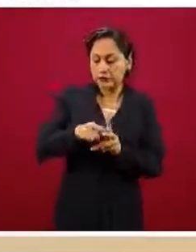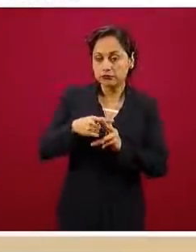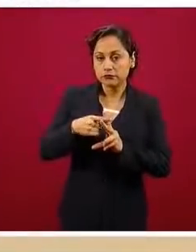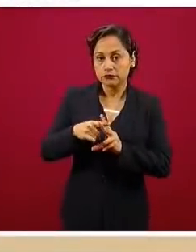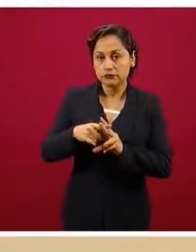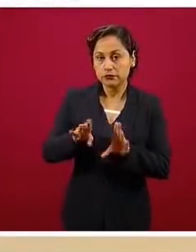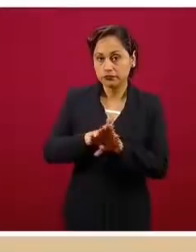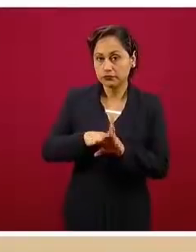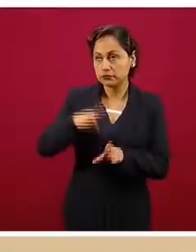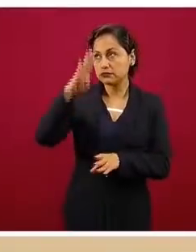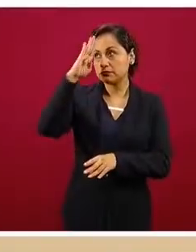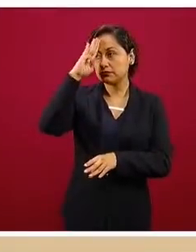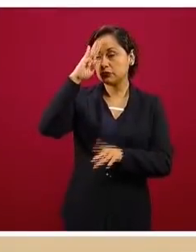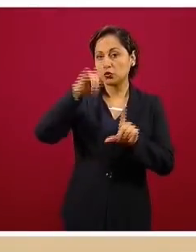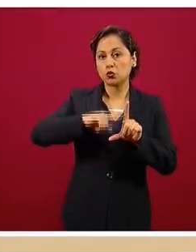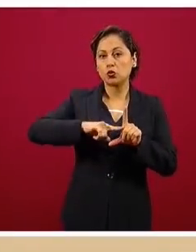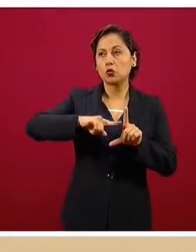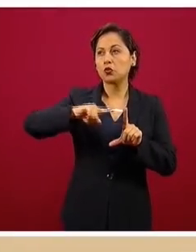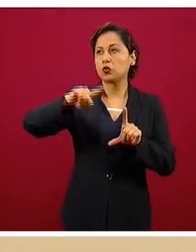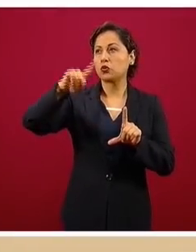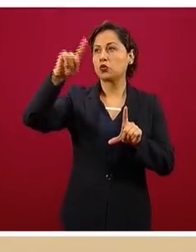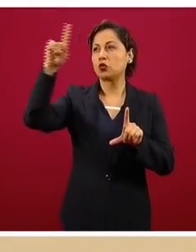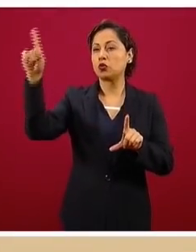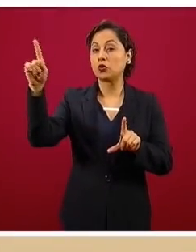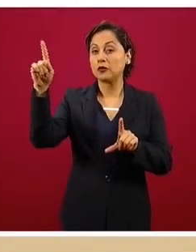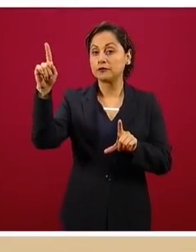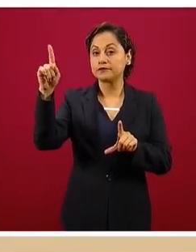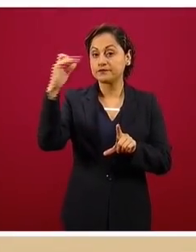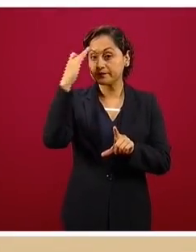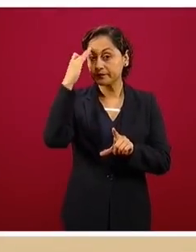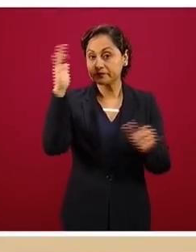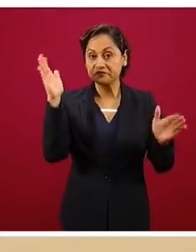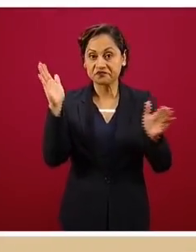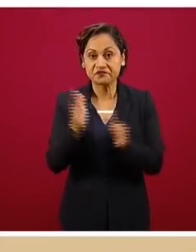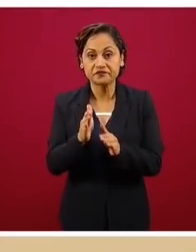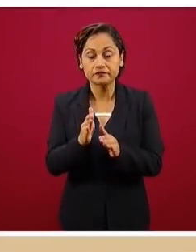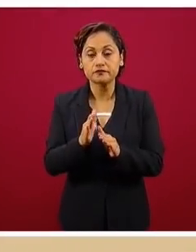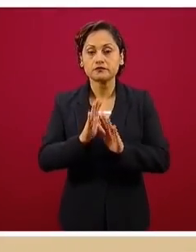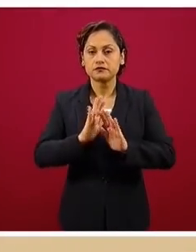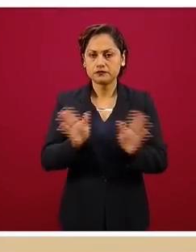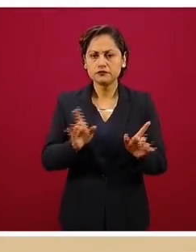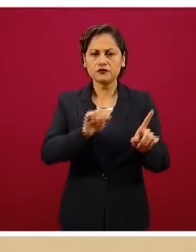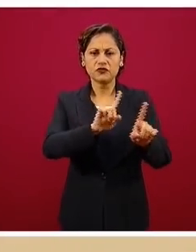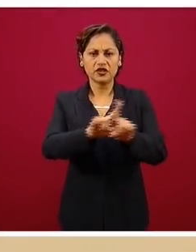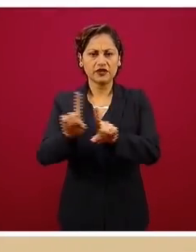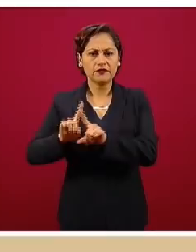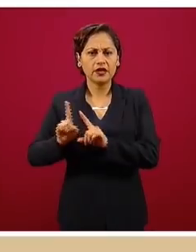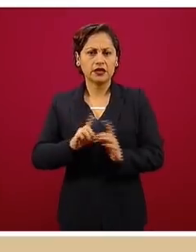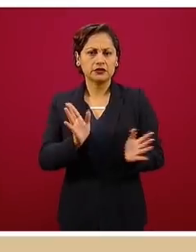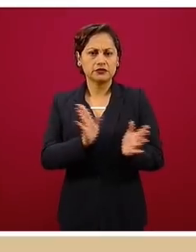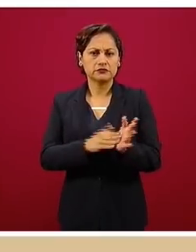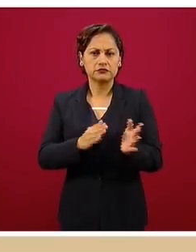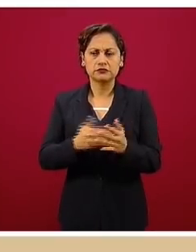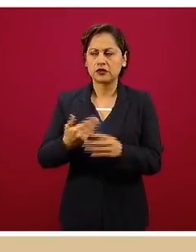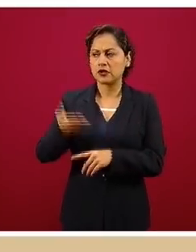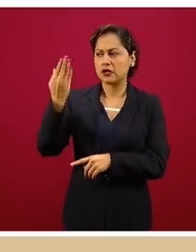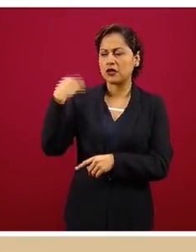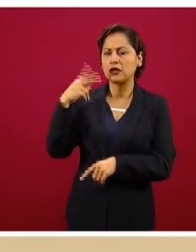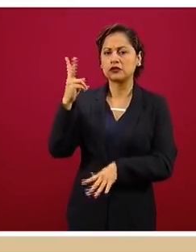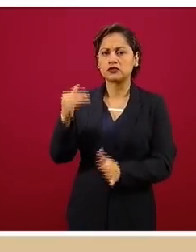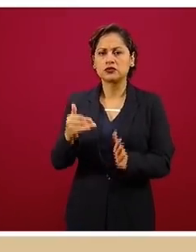alta en poco tiempo. Esto, como está descrito en innumerables documentos técnicos desde